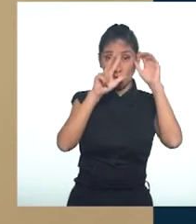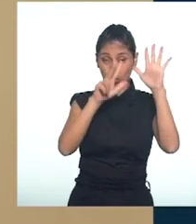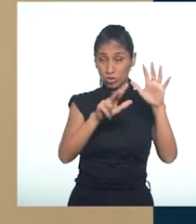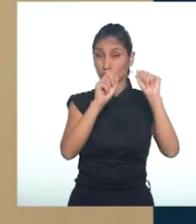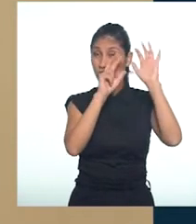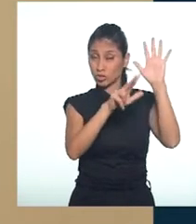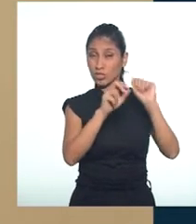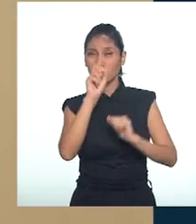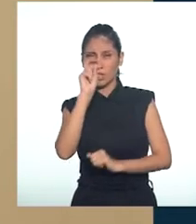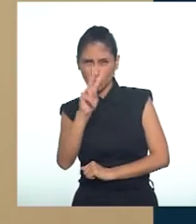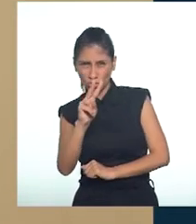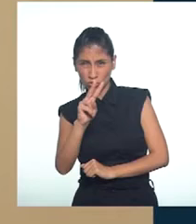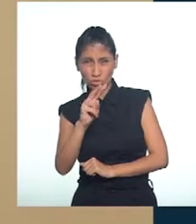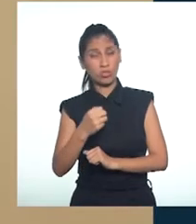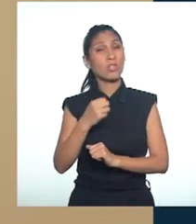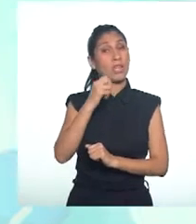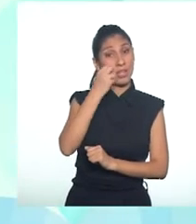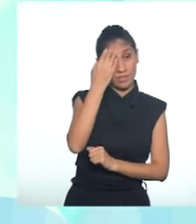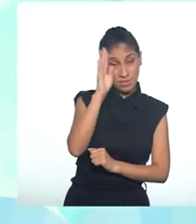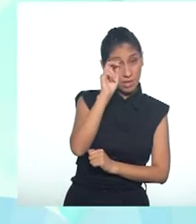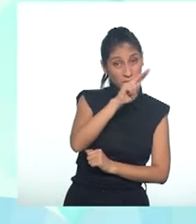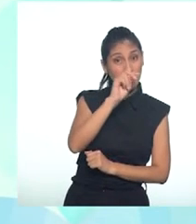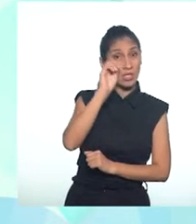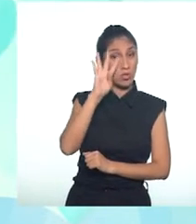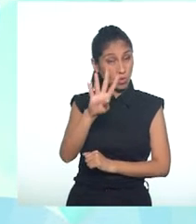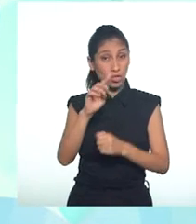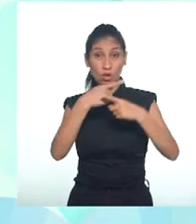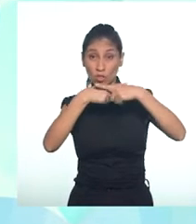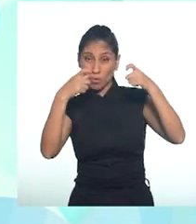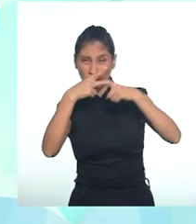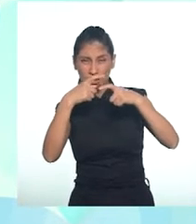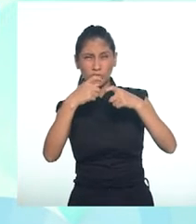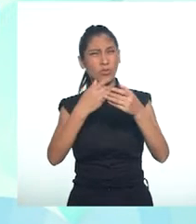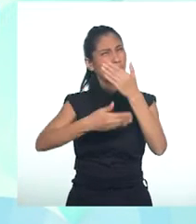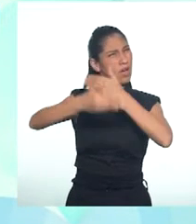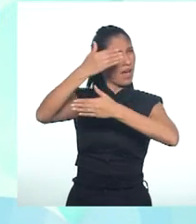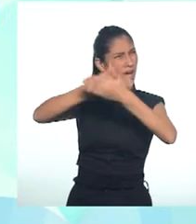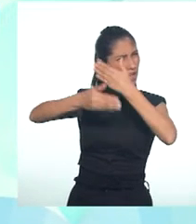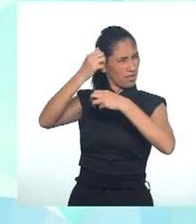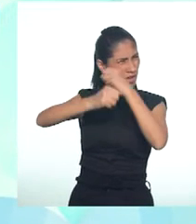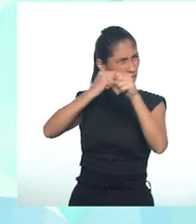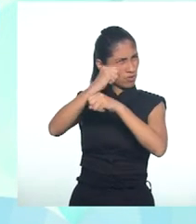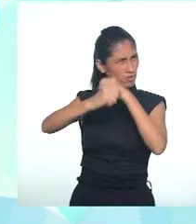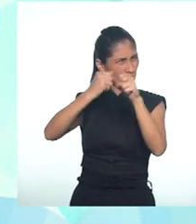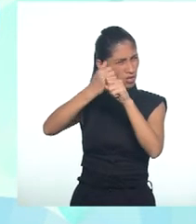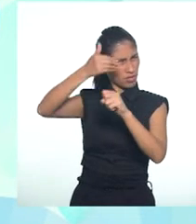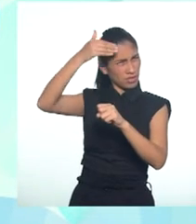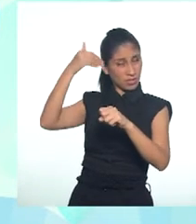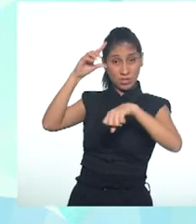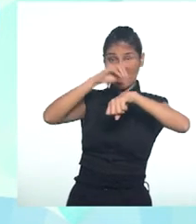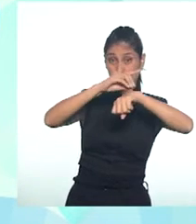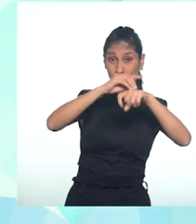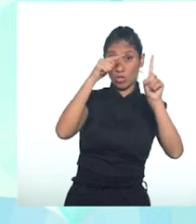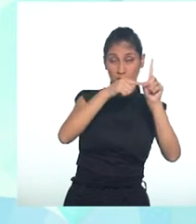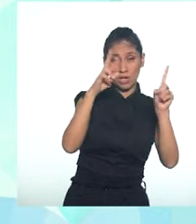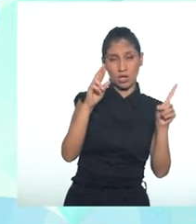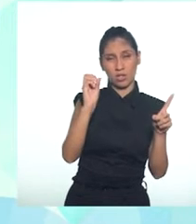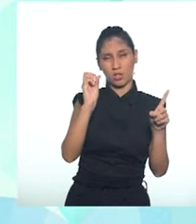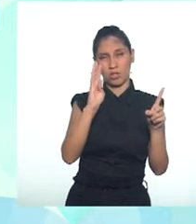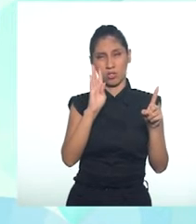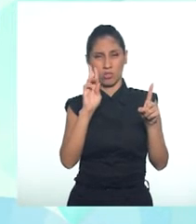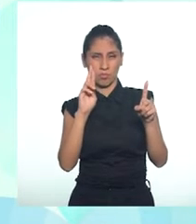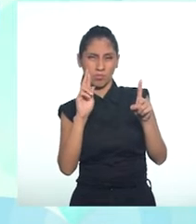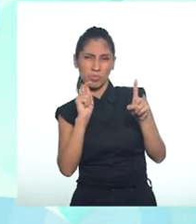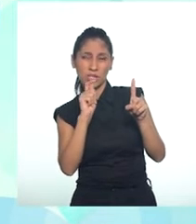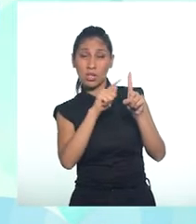1882, es decir, hace 138 años, El doctor Robert Koch anunció